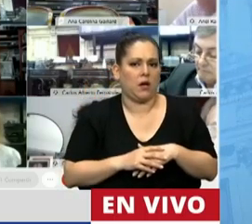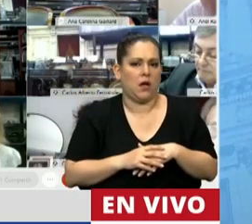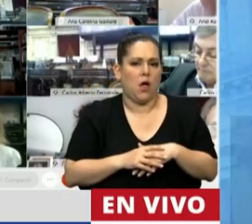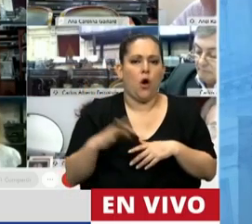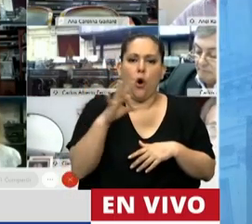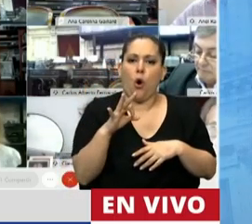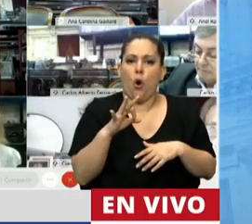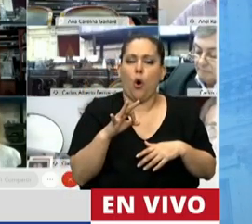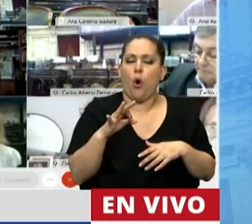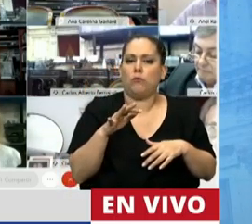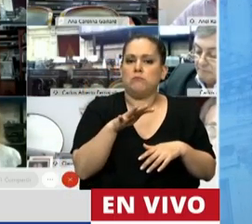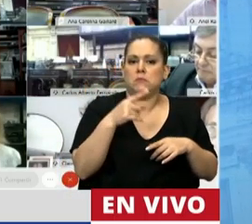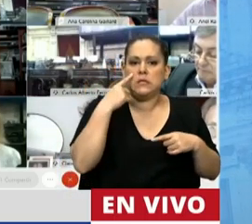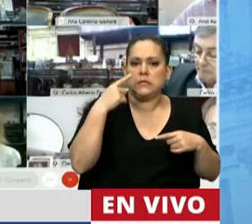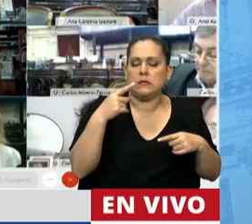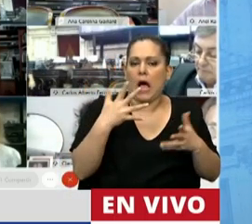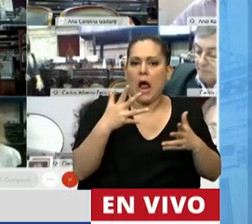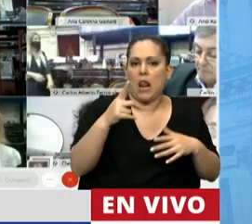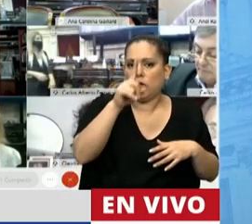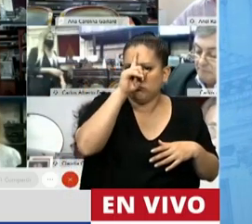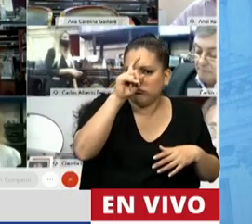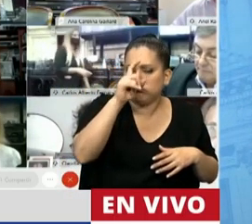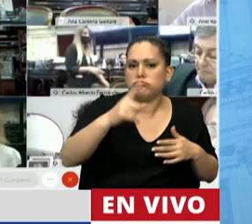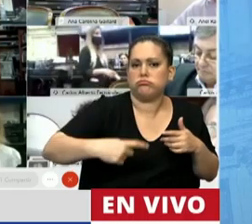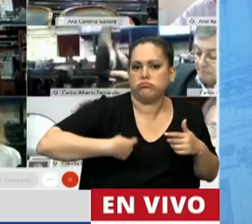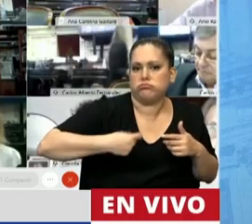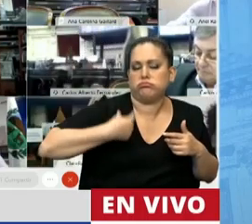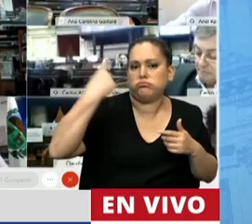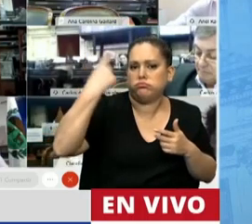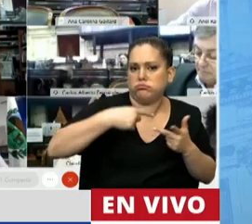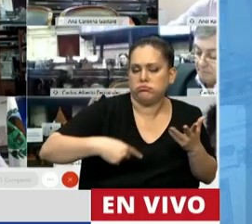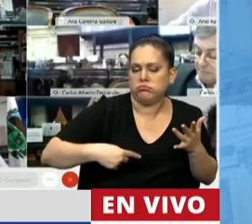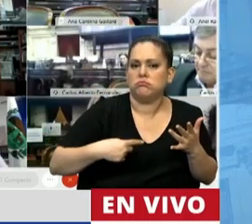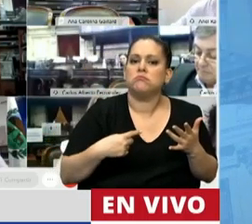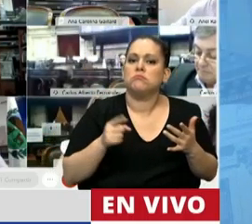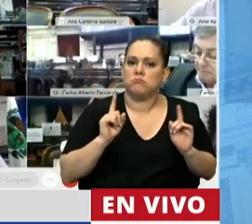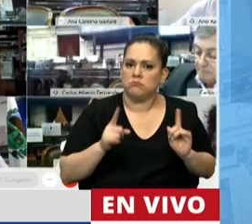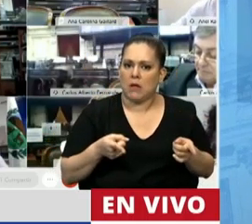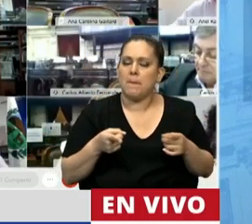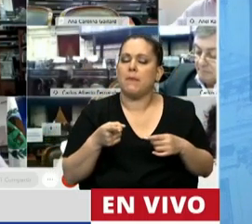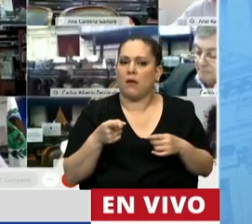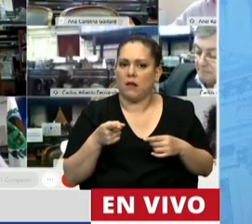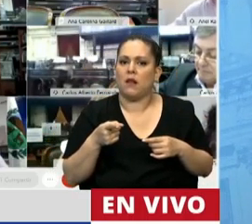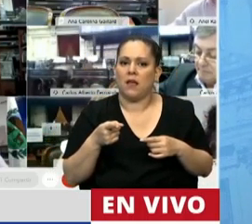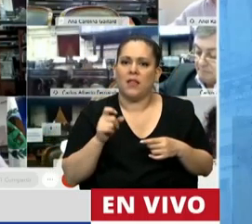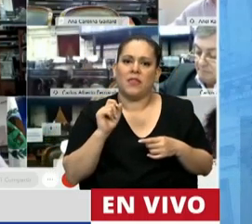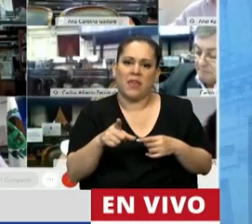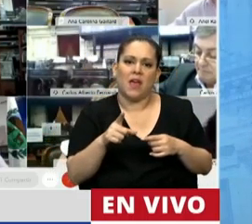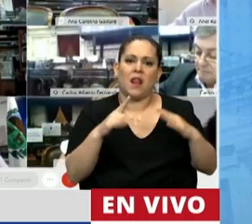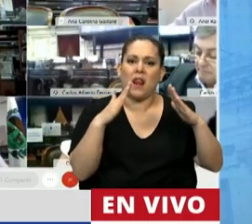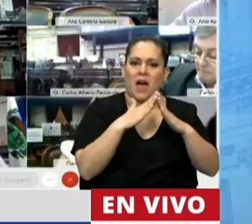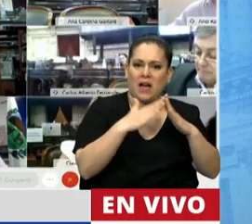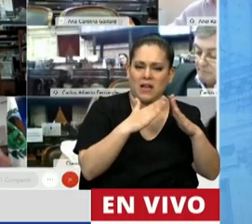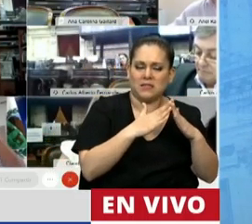algunas instalaciones sanitarias del trabajador, así como también lo que implica el trayecto desde el